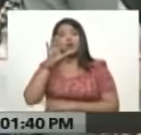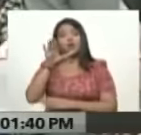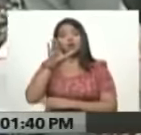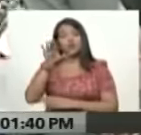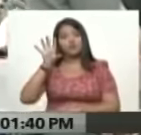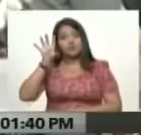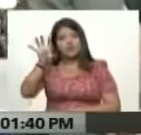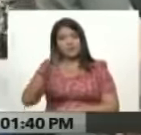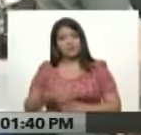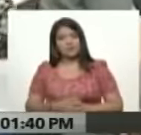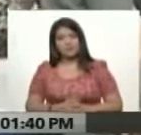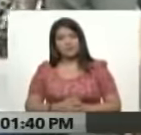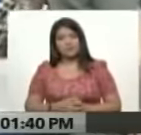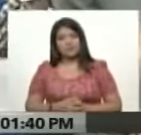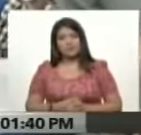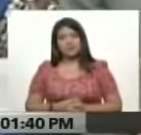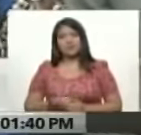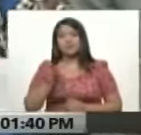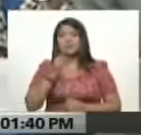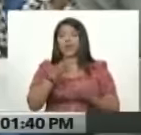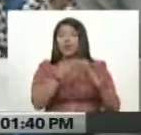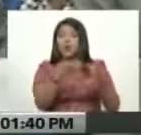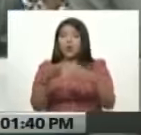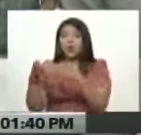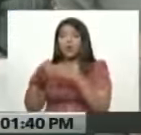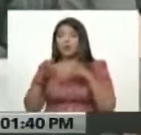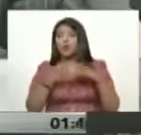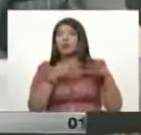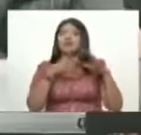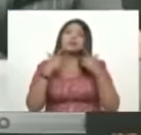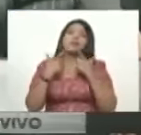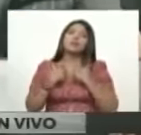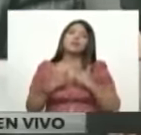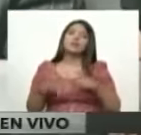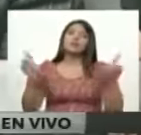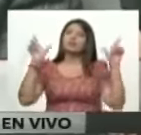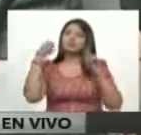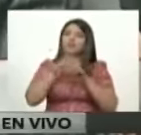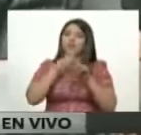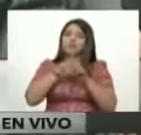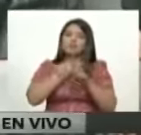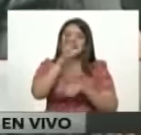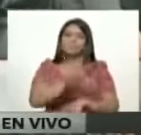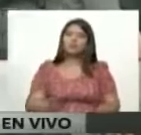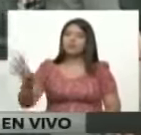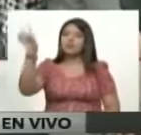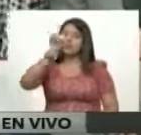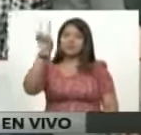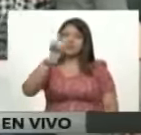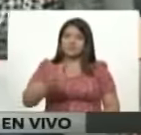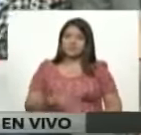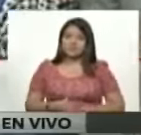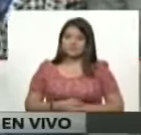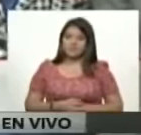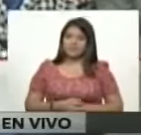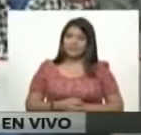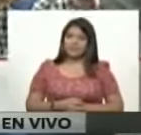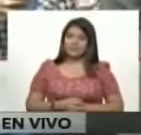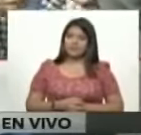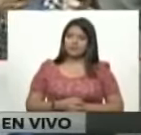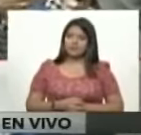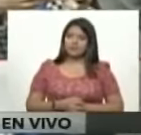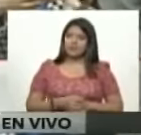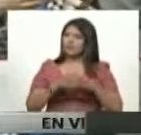patria y para con los movimientos de liberación nacional que se levantan en todas partes de este planeta. No hay